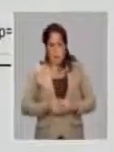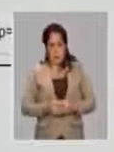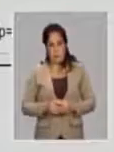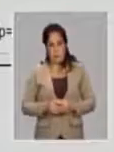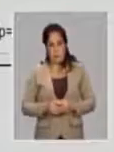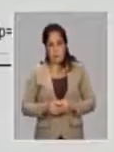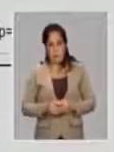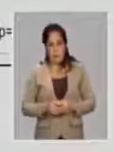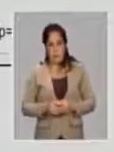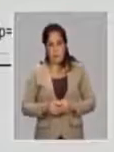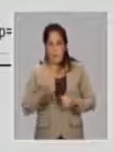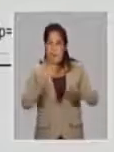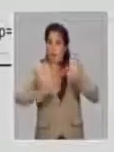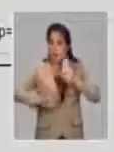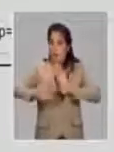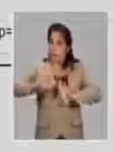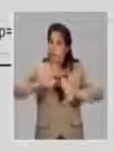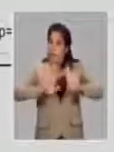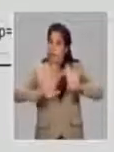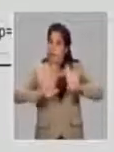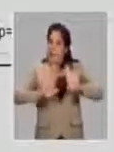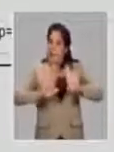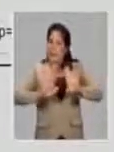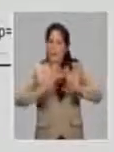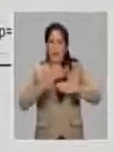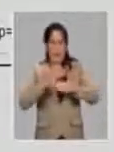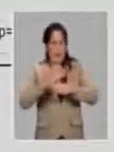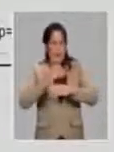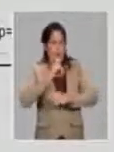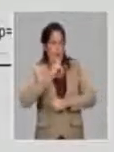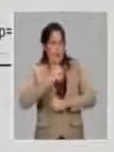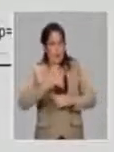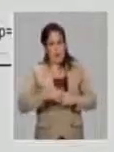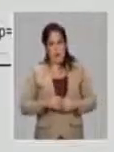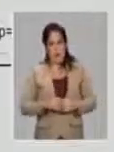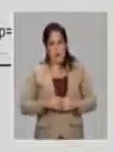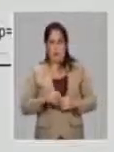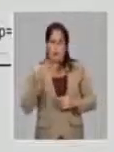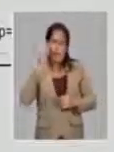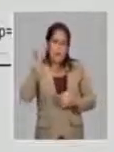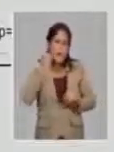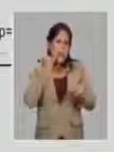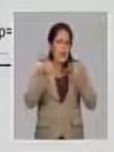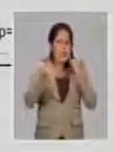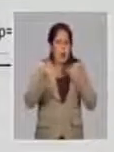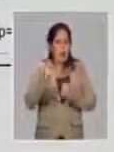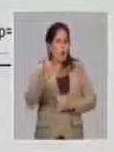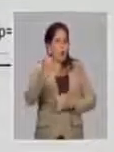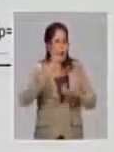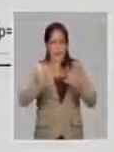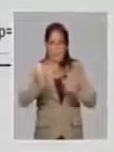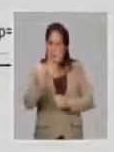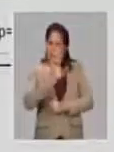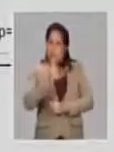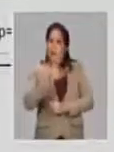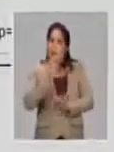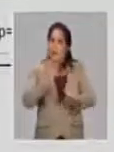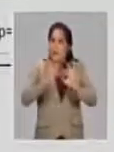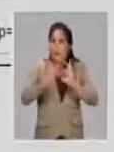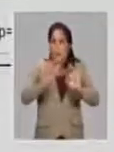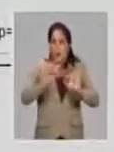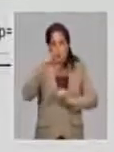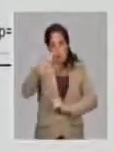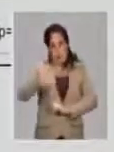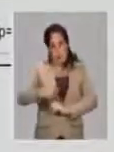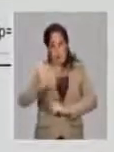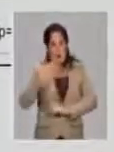explicaba, la inmunogenicidad es un tema que es de mucho interés, si bien no es solo el único, dado que vamos a hablar de la